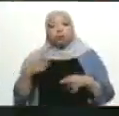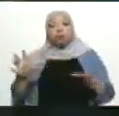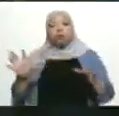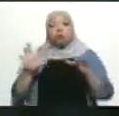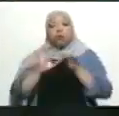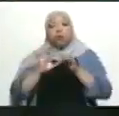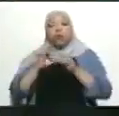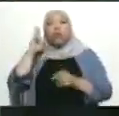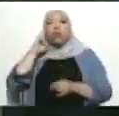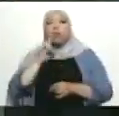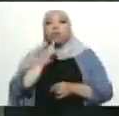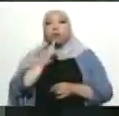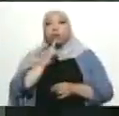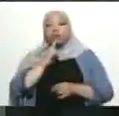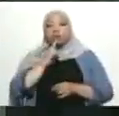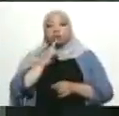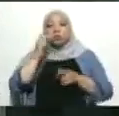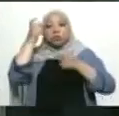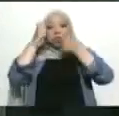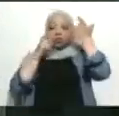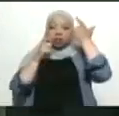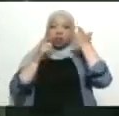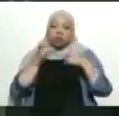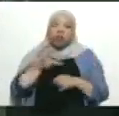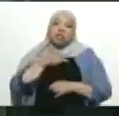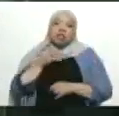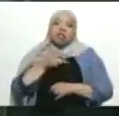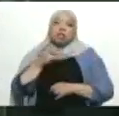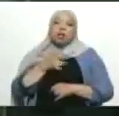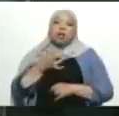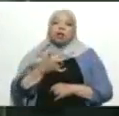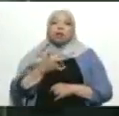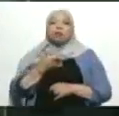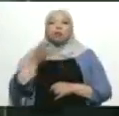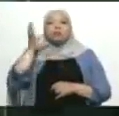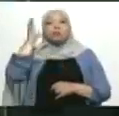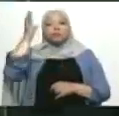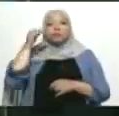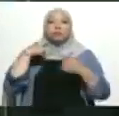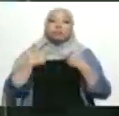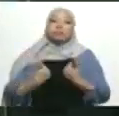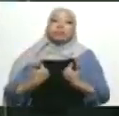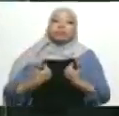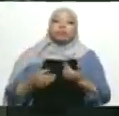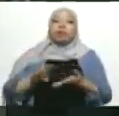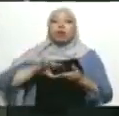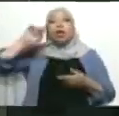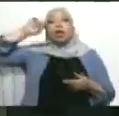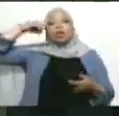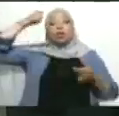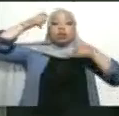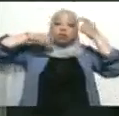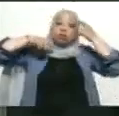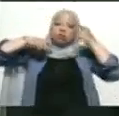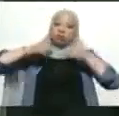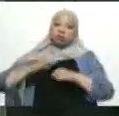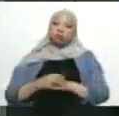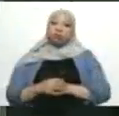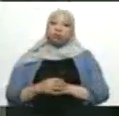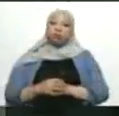llenarnos de Bolívar y llenarnos de Chávez. Y cuando alguien quiera desfallecer, recuerde a Chávez. Y cuando alguien